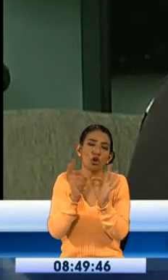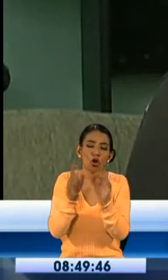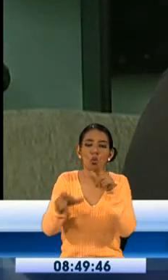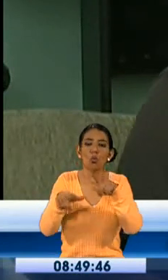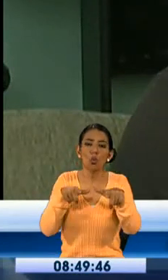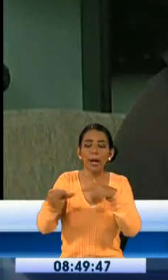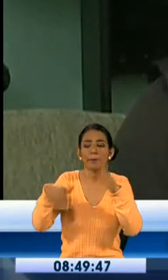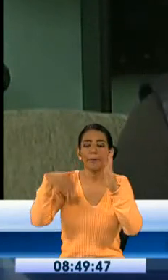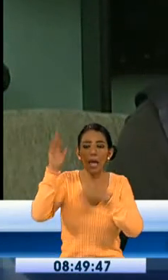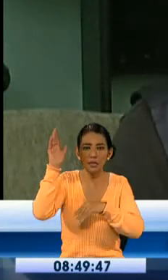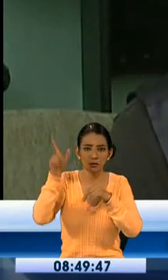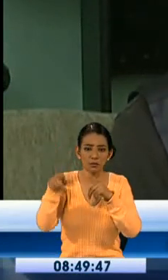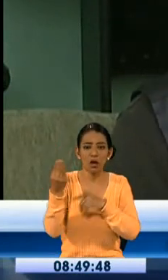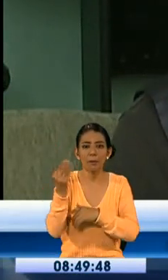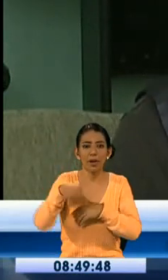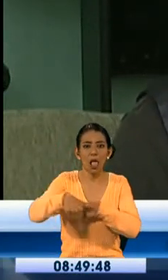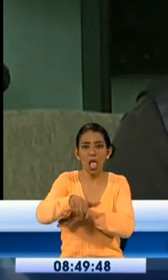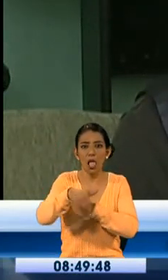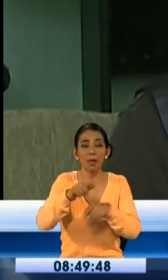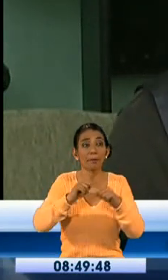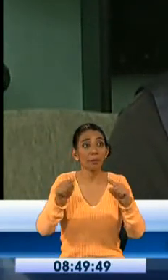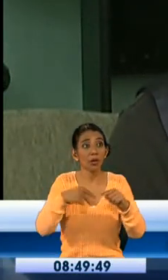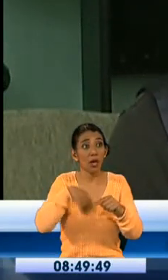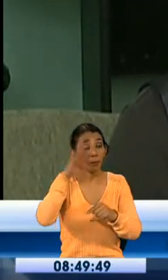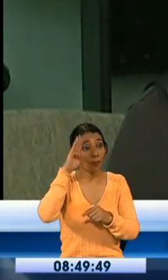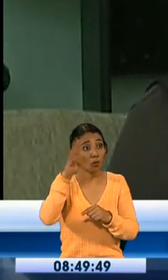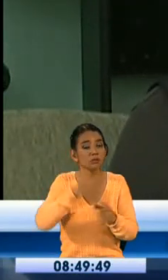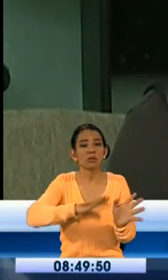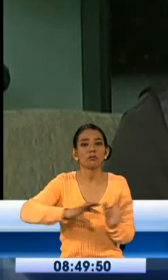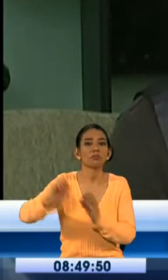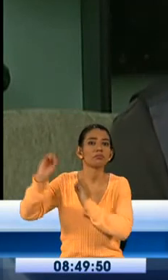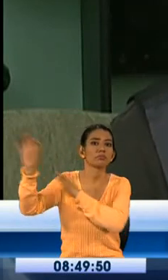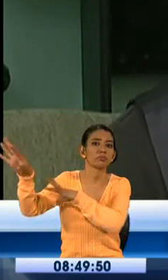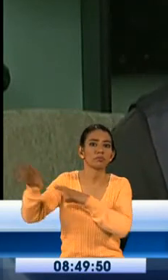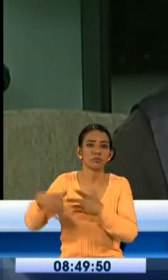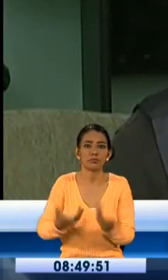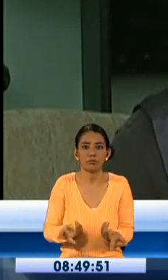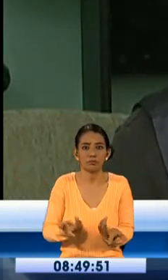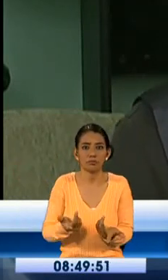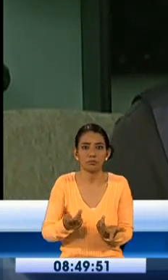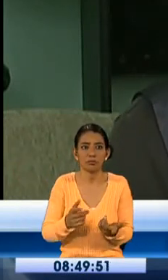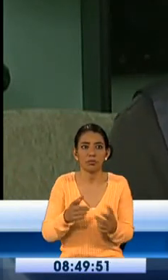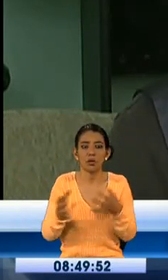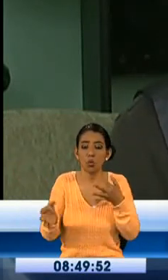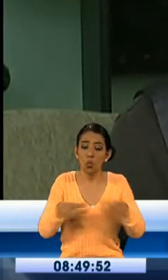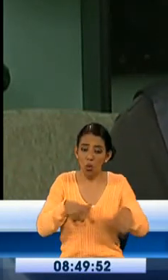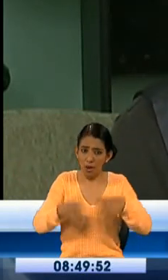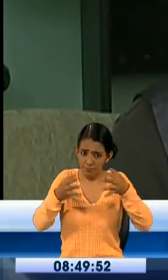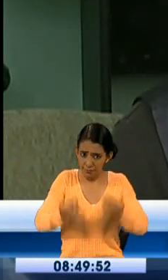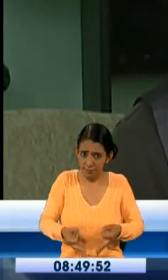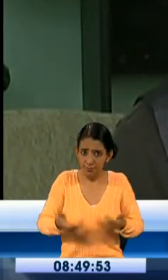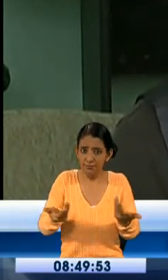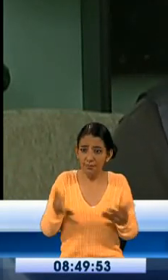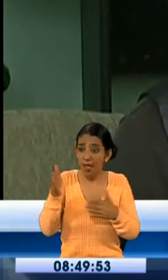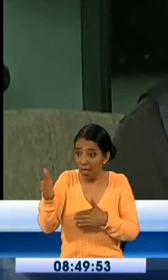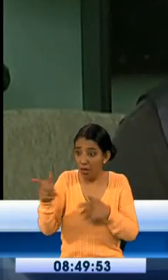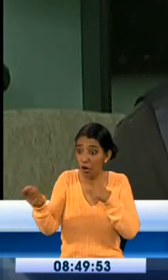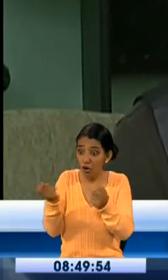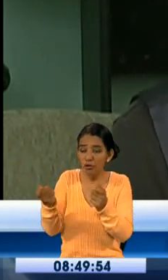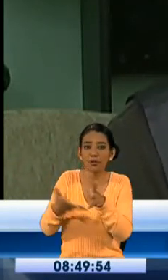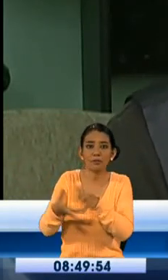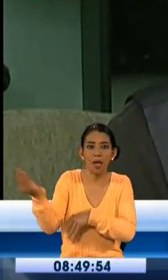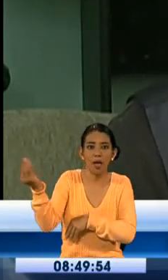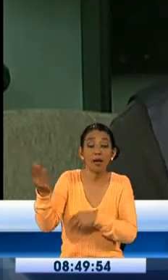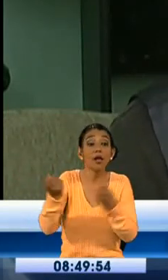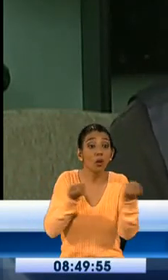es migratorio, ¿no? Se siguen moviendo a través de la ciudad. Es por eso que nosotros no podemos tener lugares fijos, sino la investigación